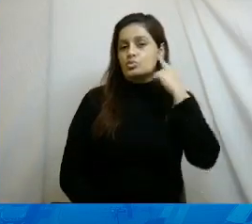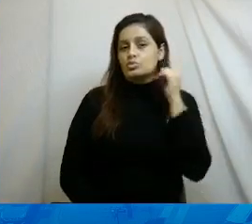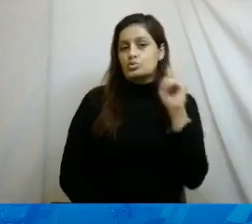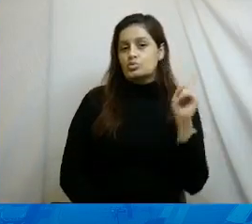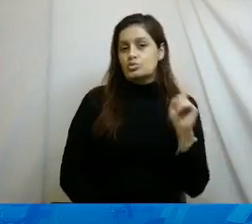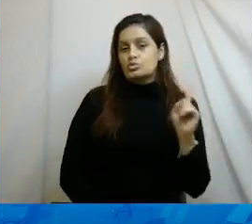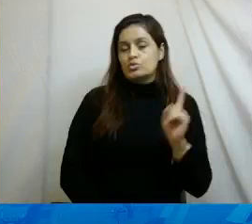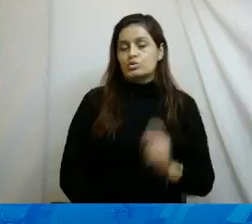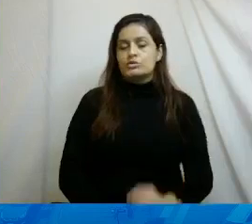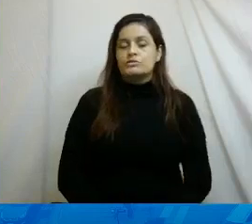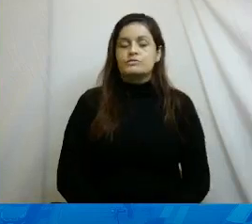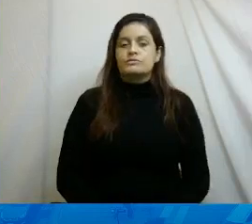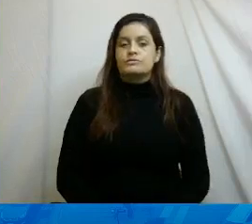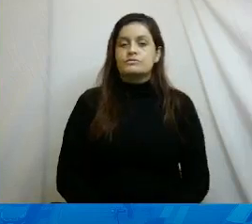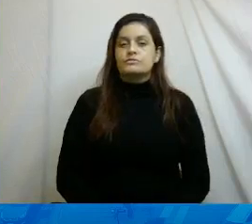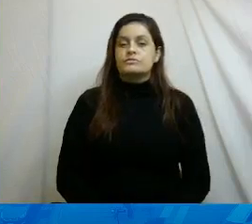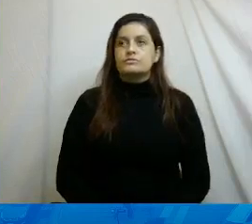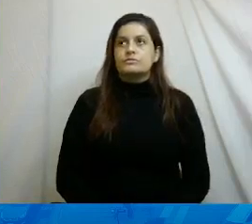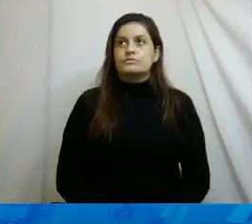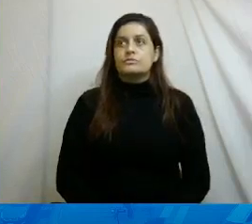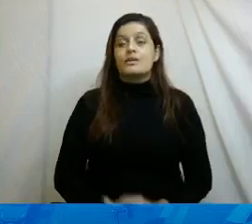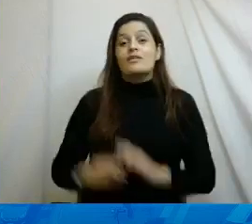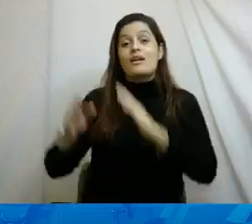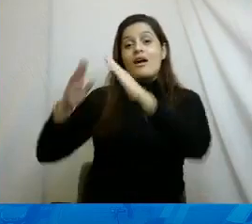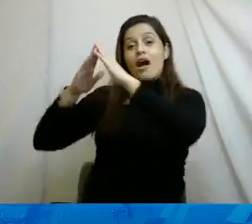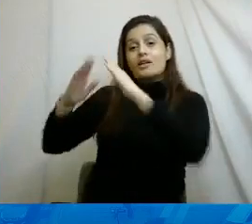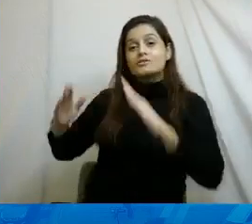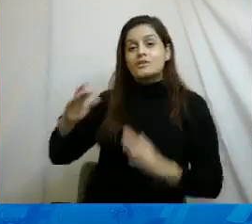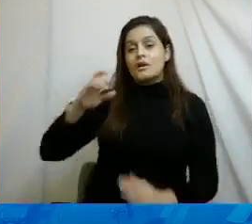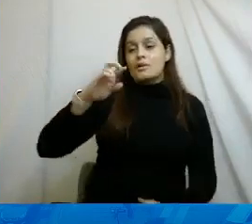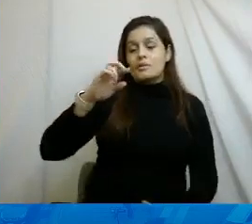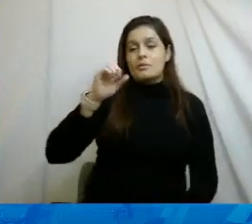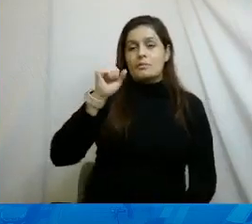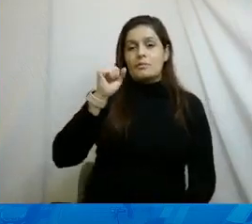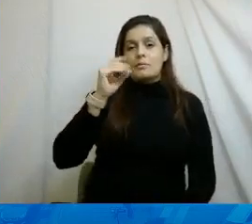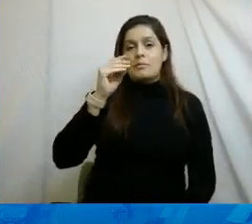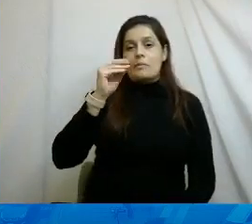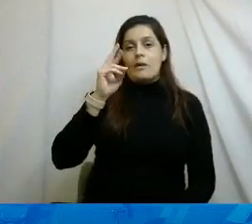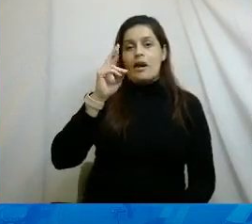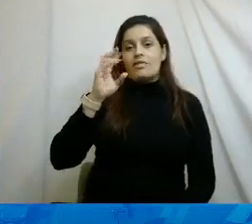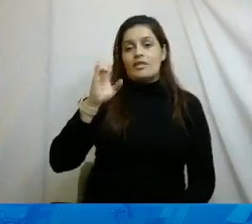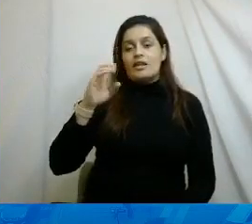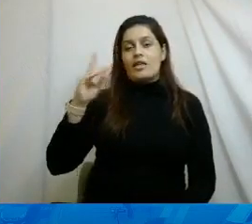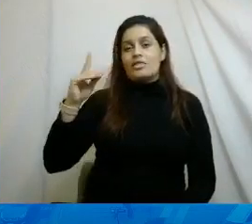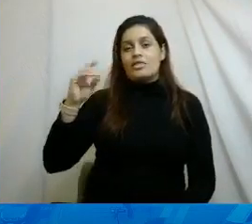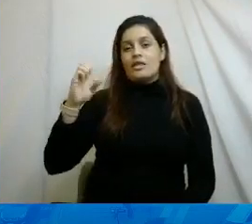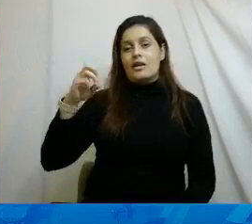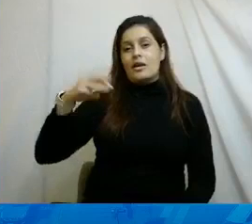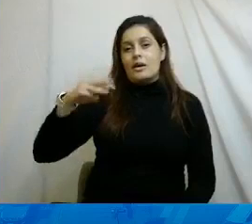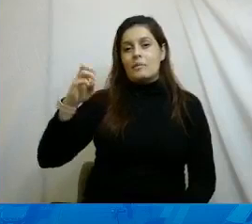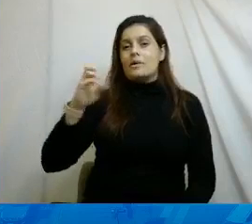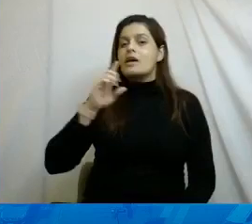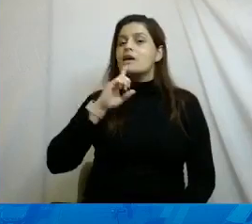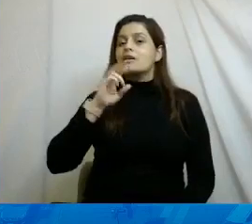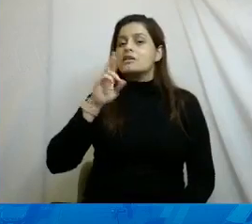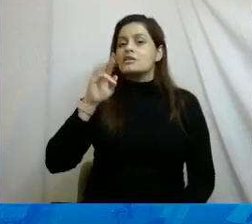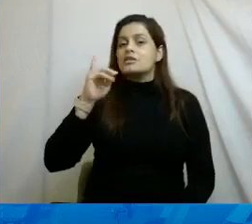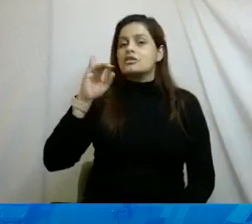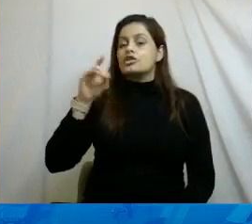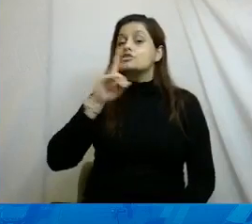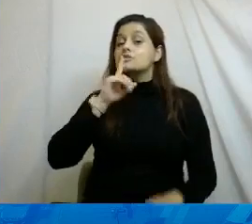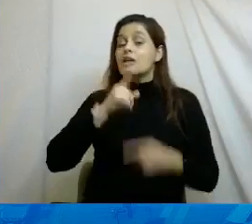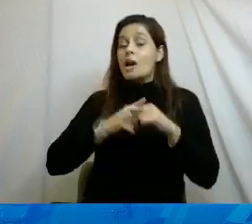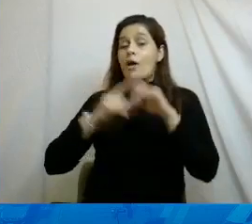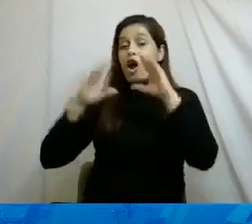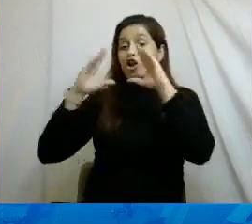Casa del Padre Demetrio es la... Sí, la Casa del Padre Demetrio hoy día es el albergue oficial. Ellos tienen también el Noche Digna, por lo tanto tienen